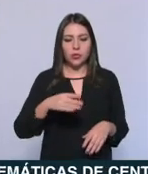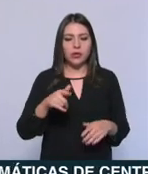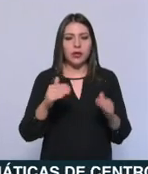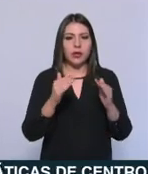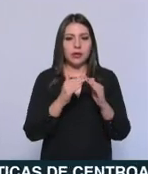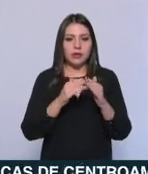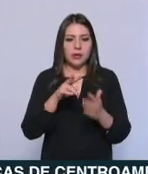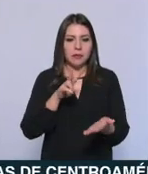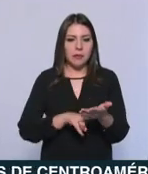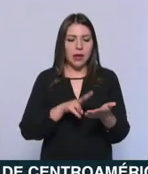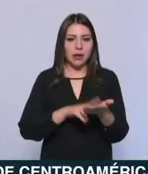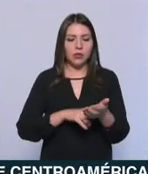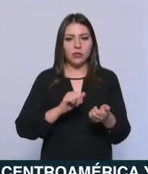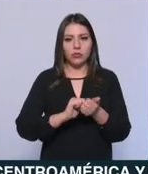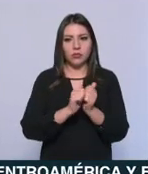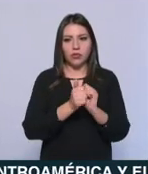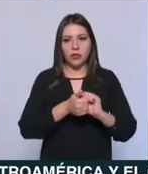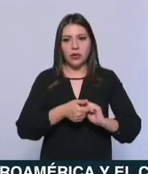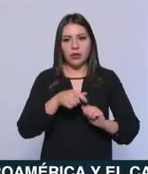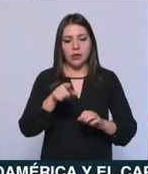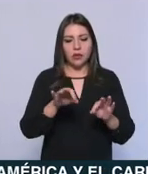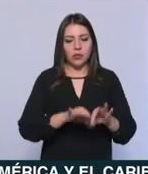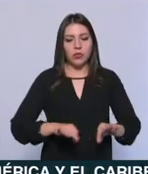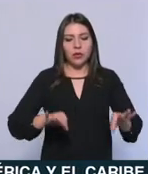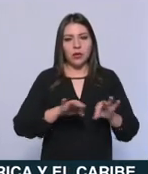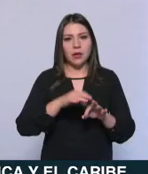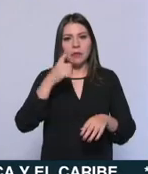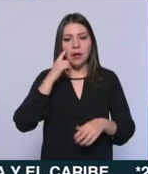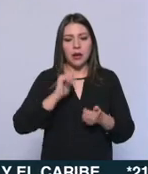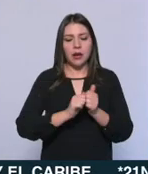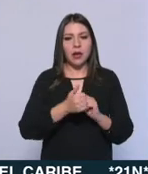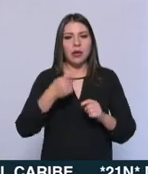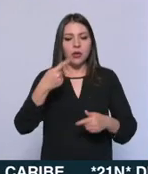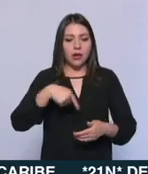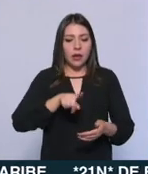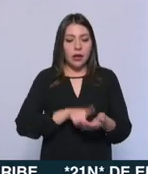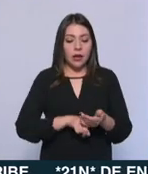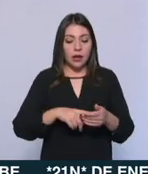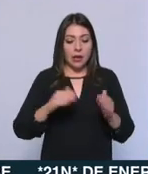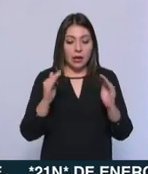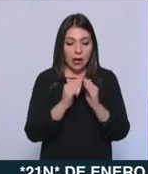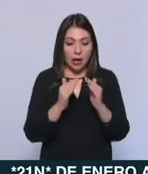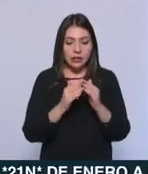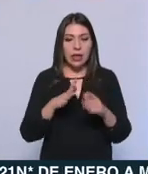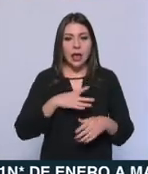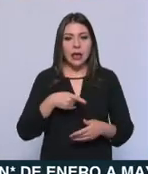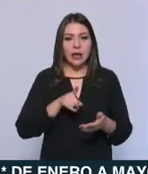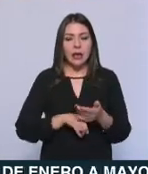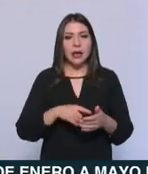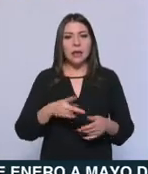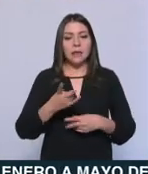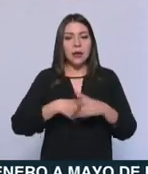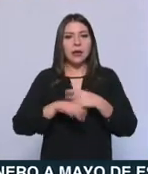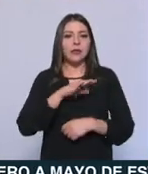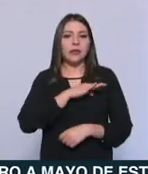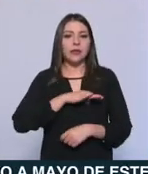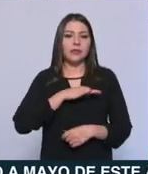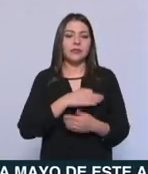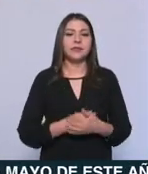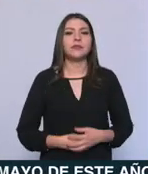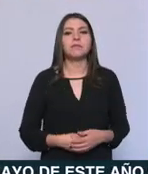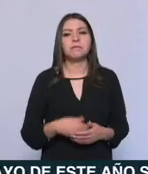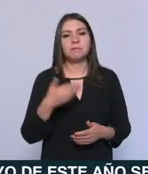una vida que se construye y se construye también felicidad aquí. Por supuesto que sí, Pedro. Muchísimas gracias